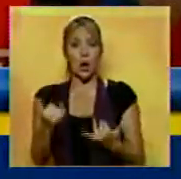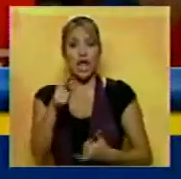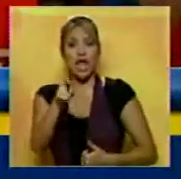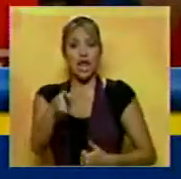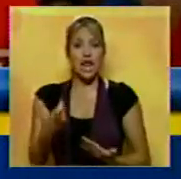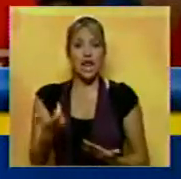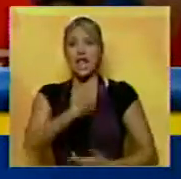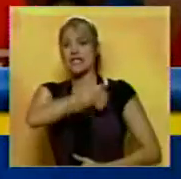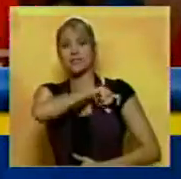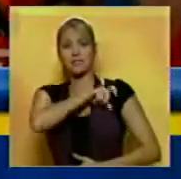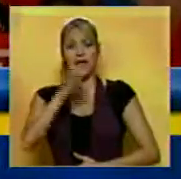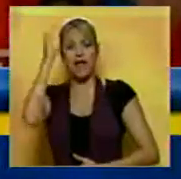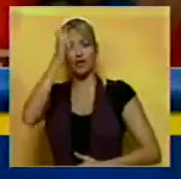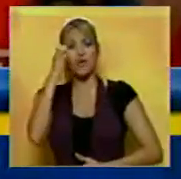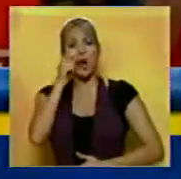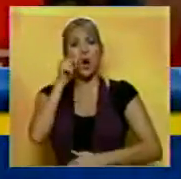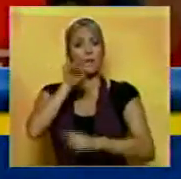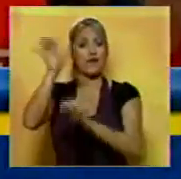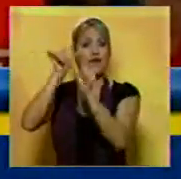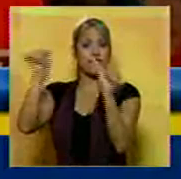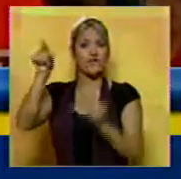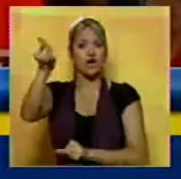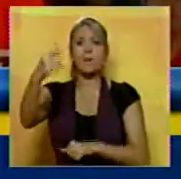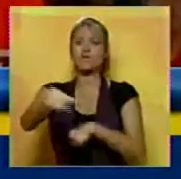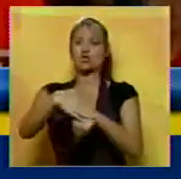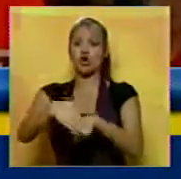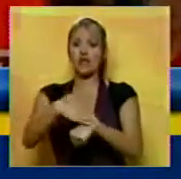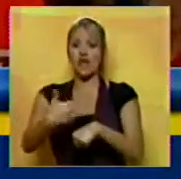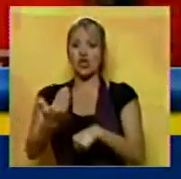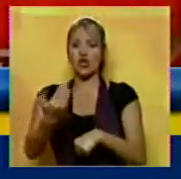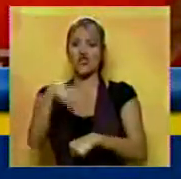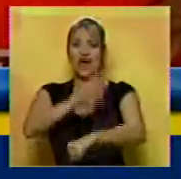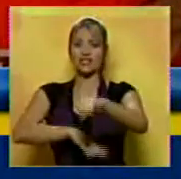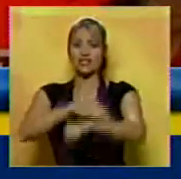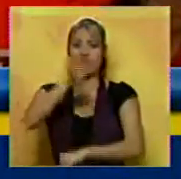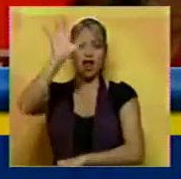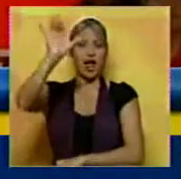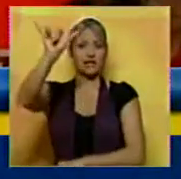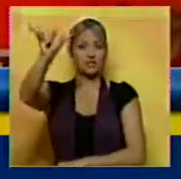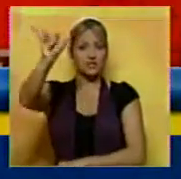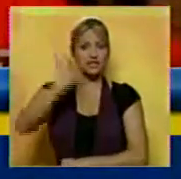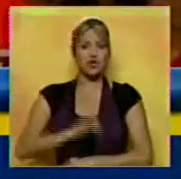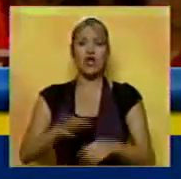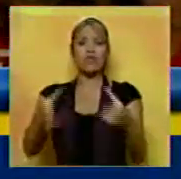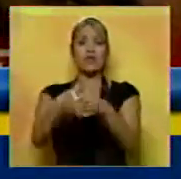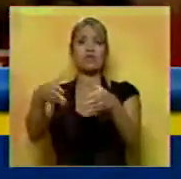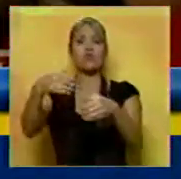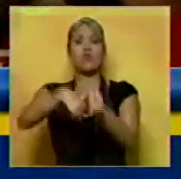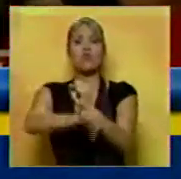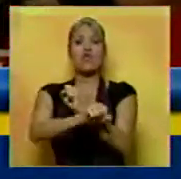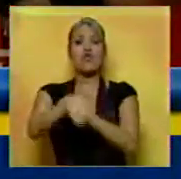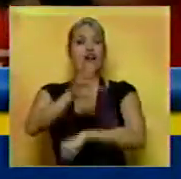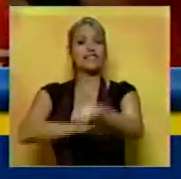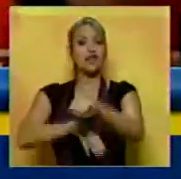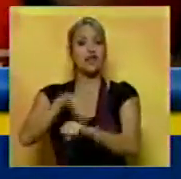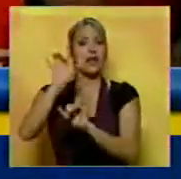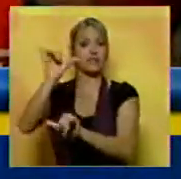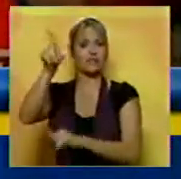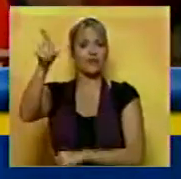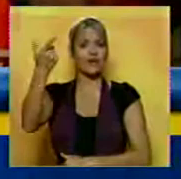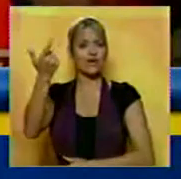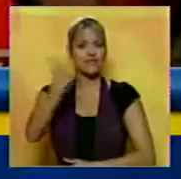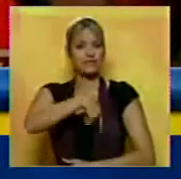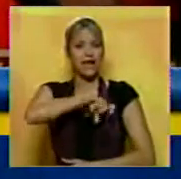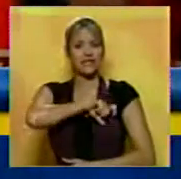en España, en Europa. Él parece que es gobernador de Barcelona, del equipo de fútbol de Barcelona. Ah,